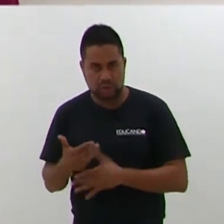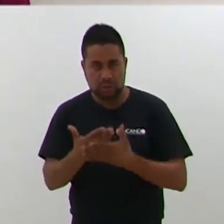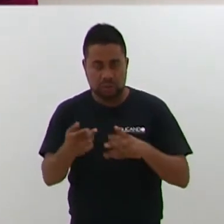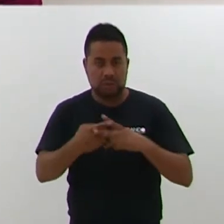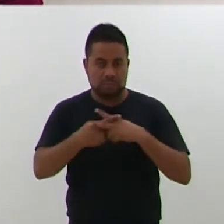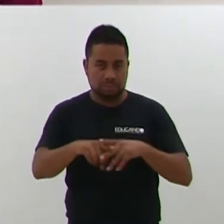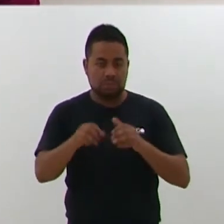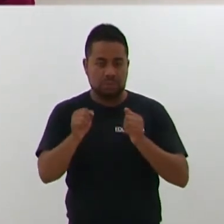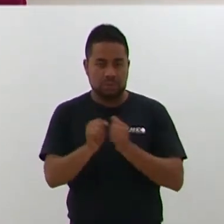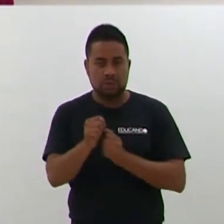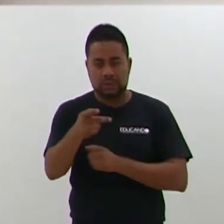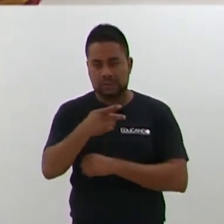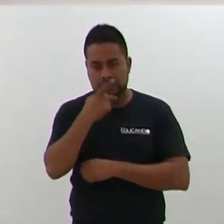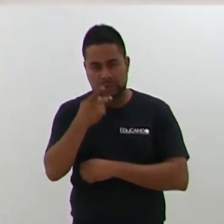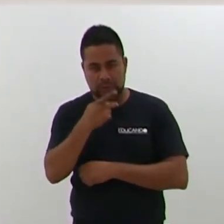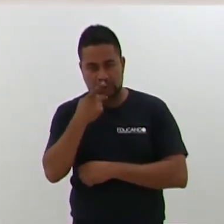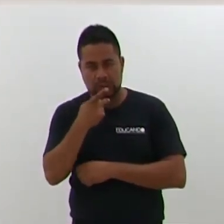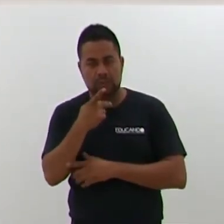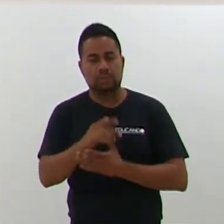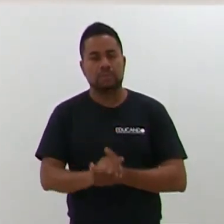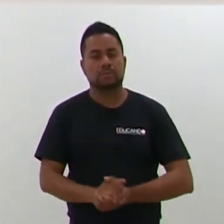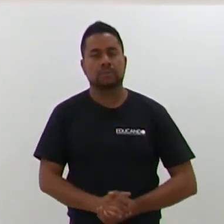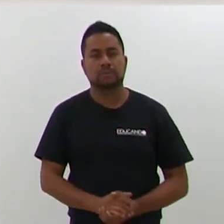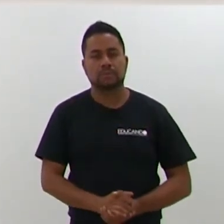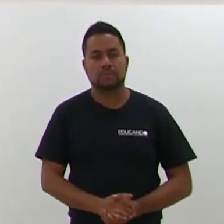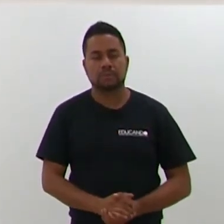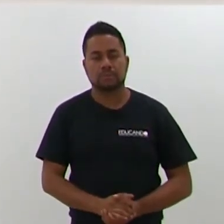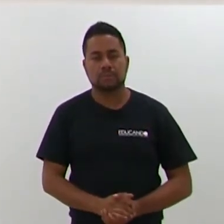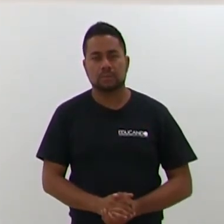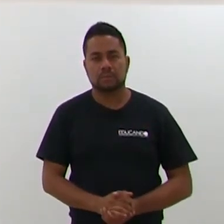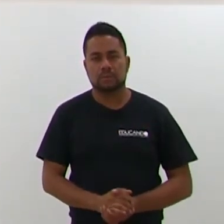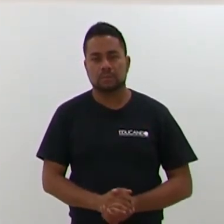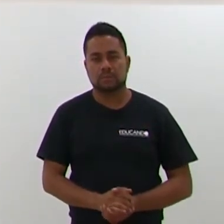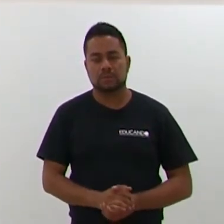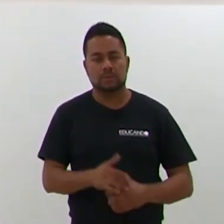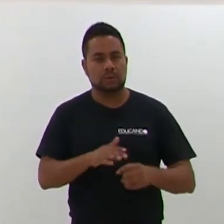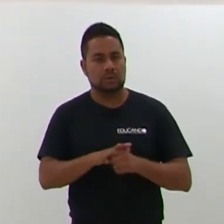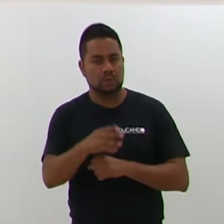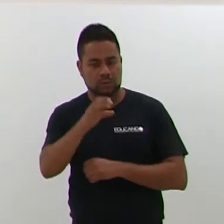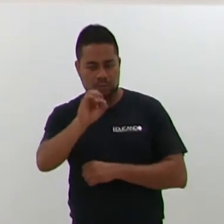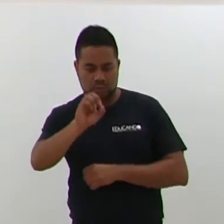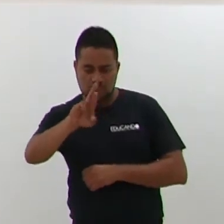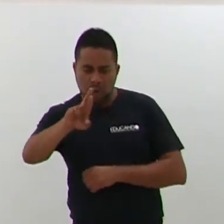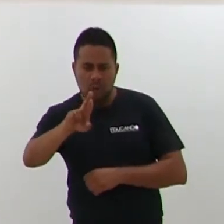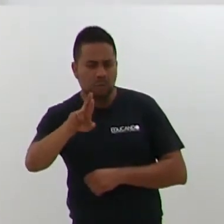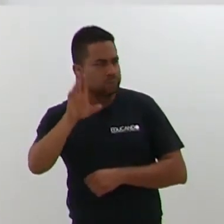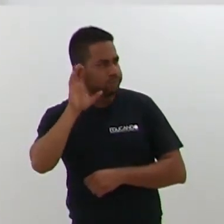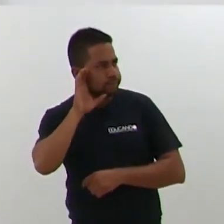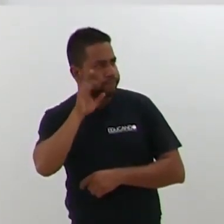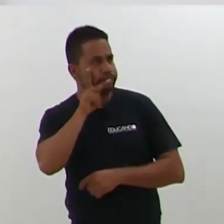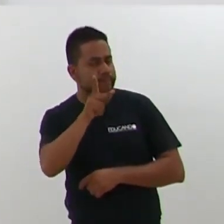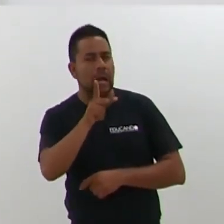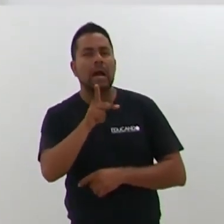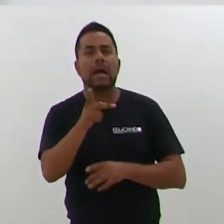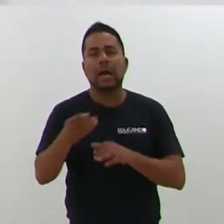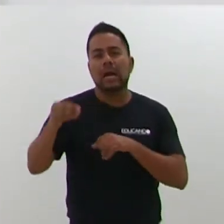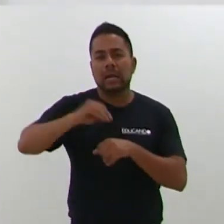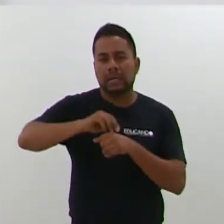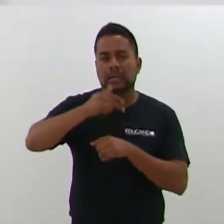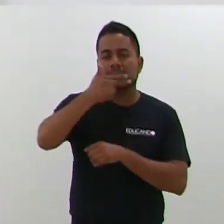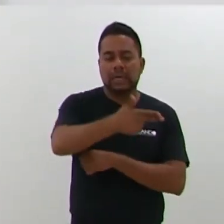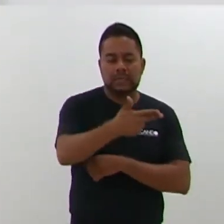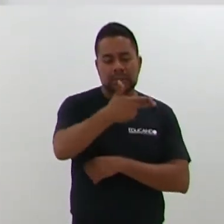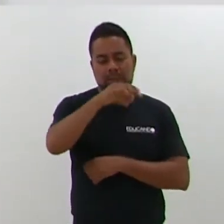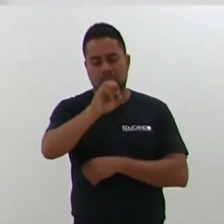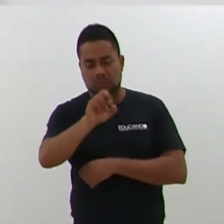empiecen con este sonido, orm. ¿Qué palabra podría ser? Hormiga, ¿verdad? Hormiga,